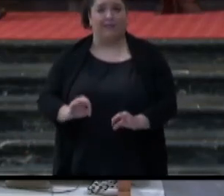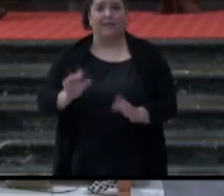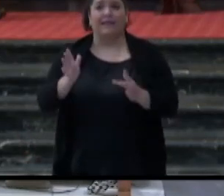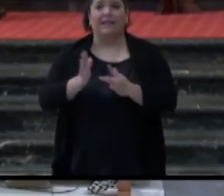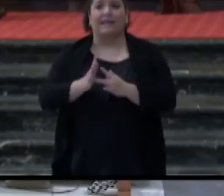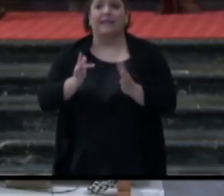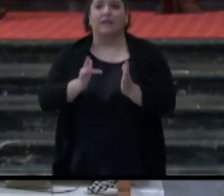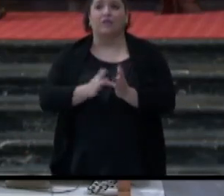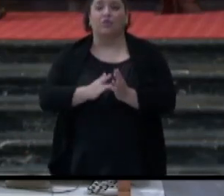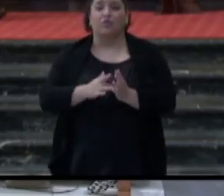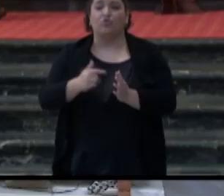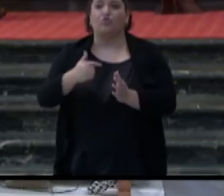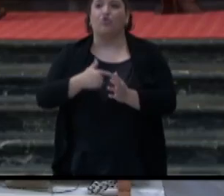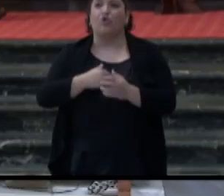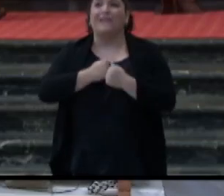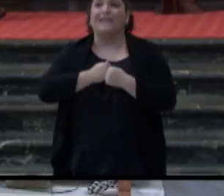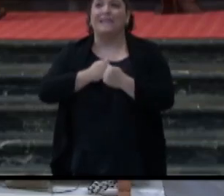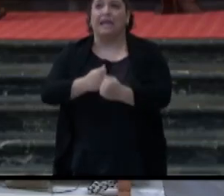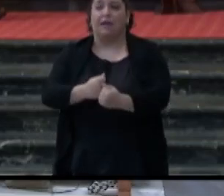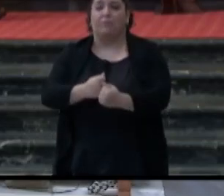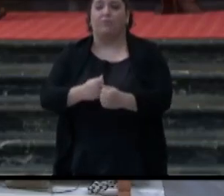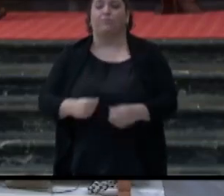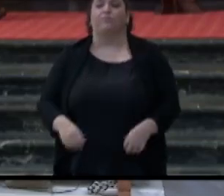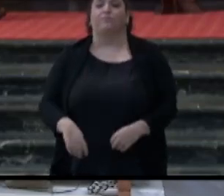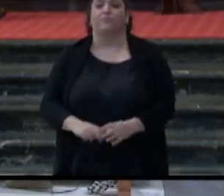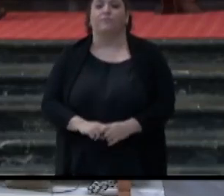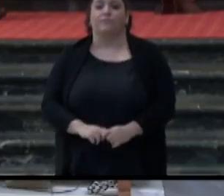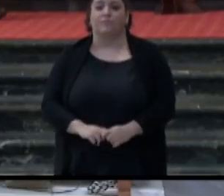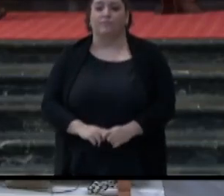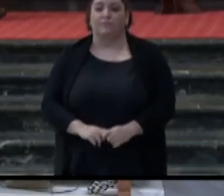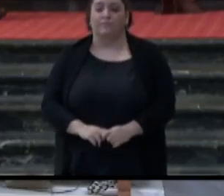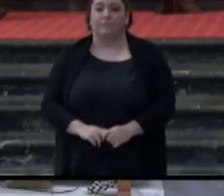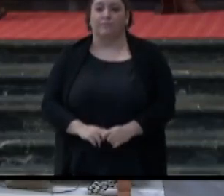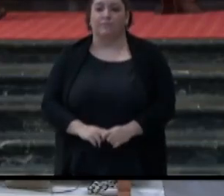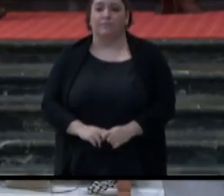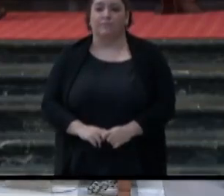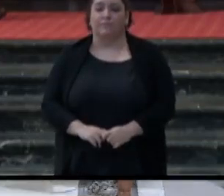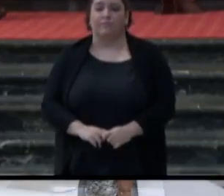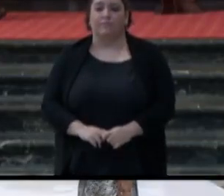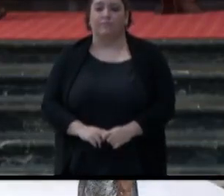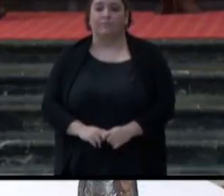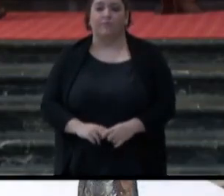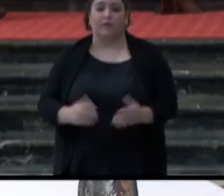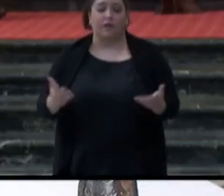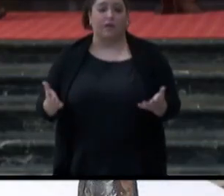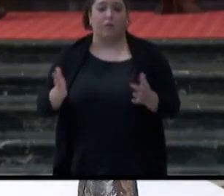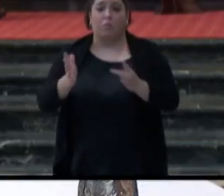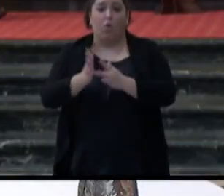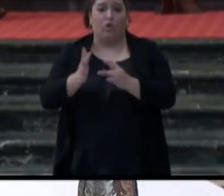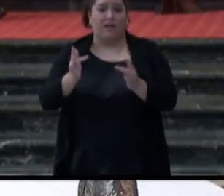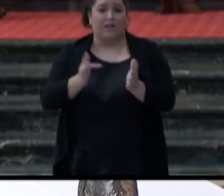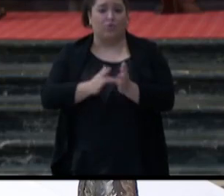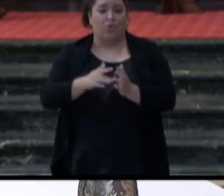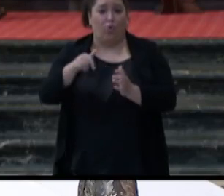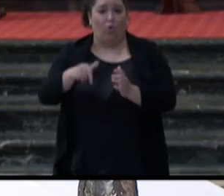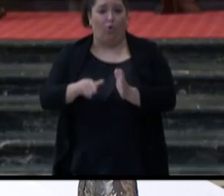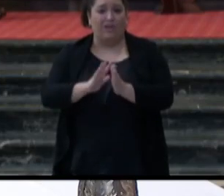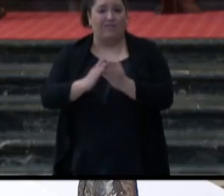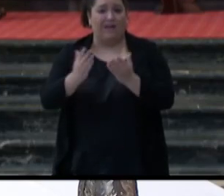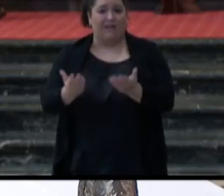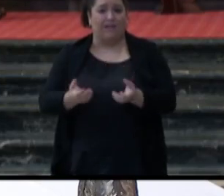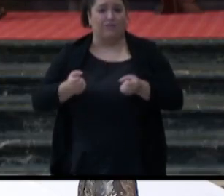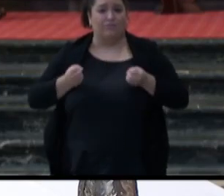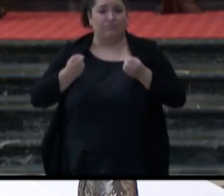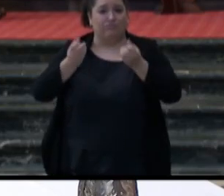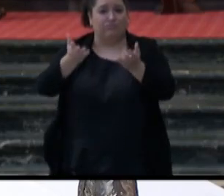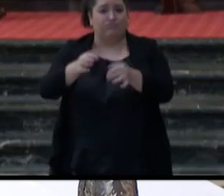Jesús yo te amo como hemos cantado en el salvo Pues es lo que Jesús nos manda hoy en el evangelio